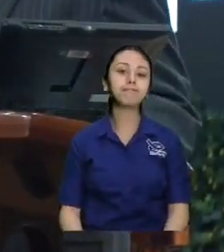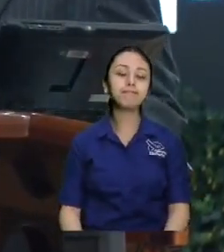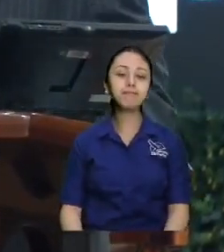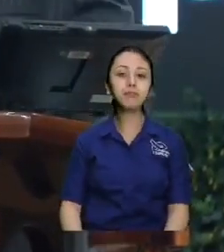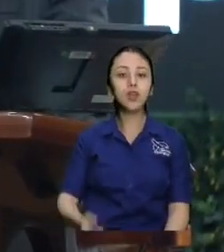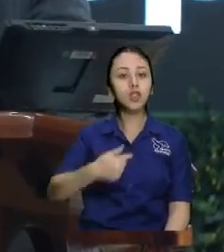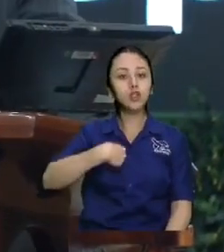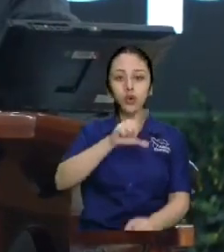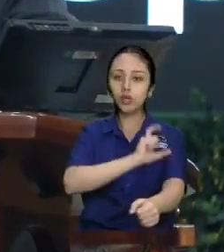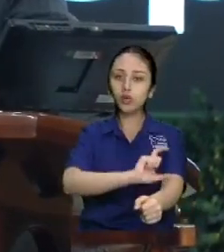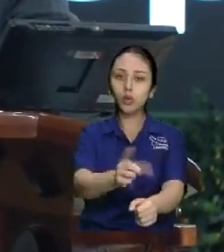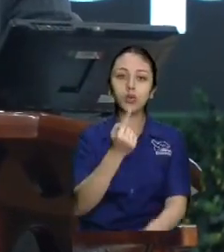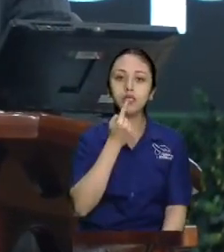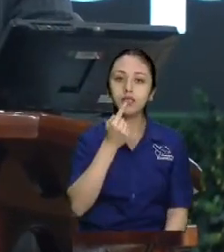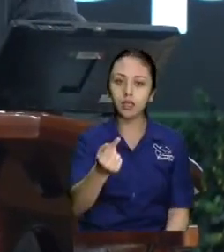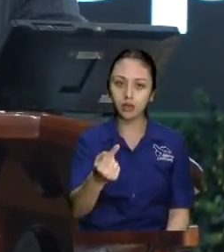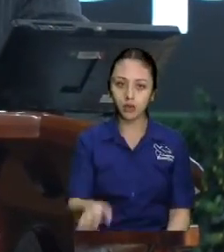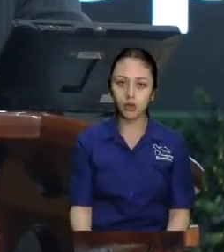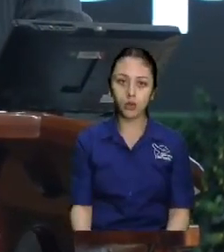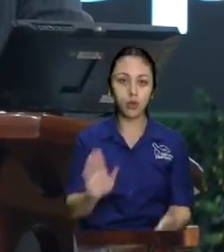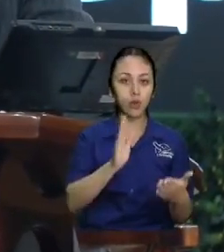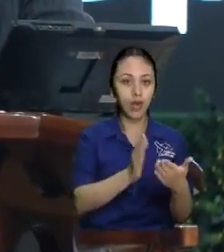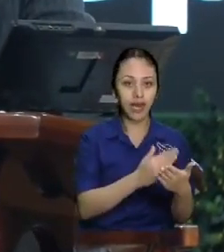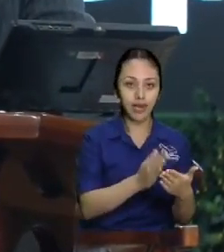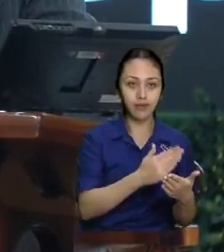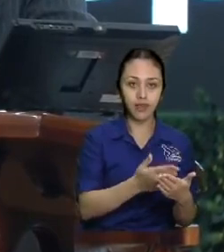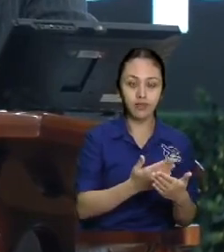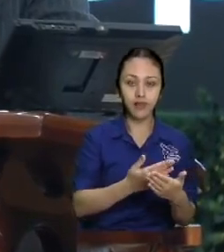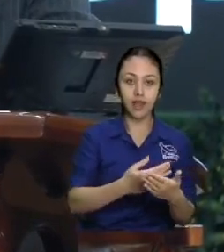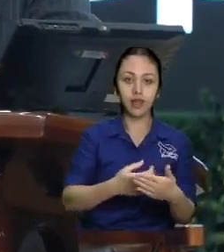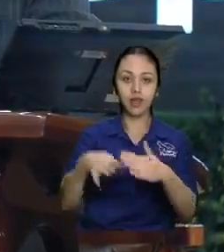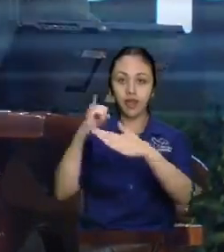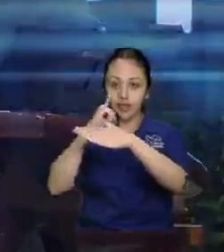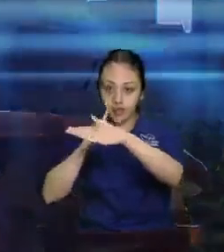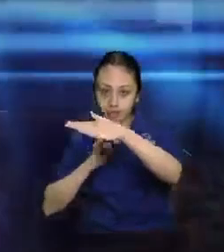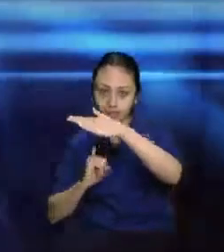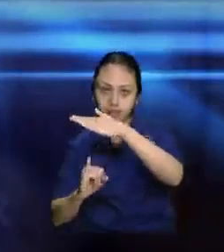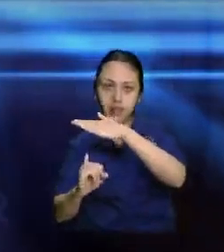diciendo, Isaías 44, todo valle sea alzado,